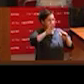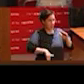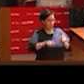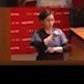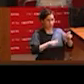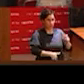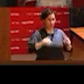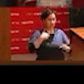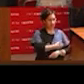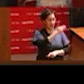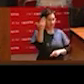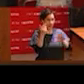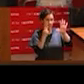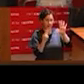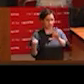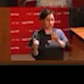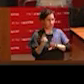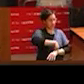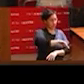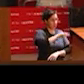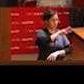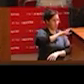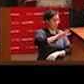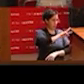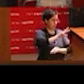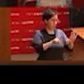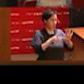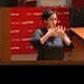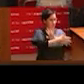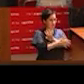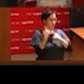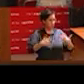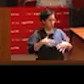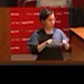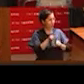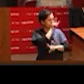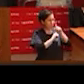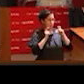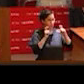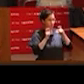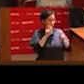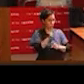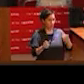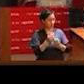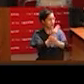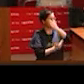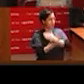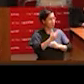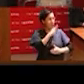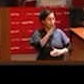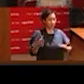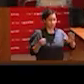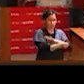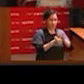población general que están en entorno del 76 por. esto es un uno de los graves handicaps que tienen las personas con discapacidad su baja tasa de